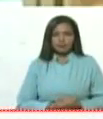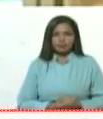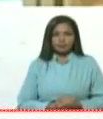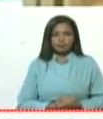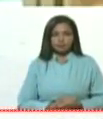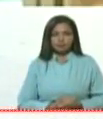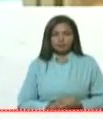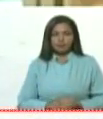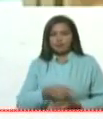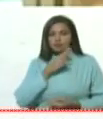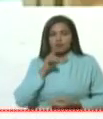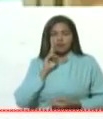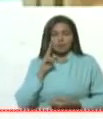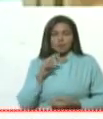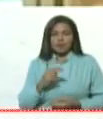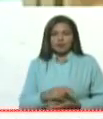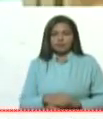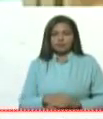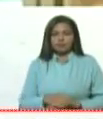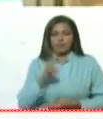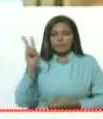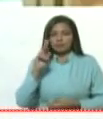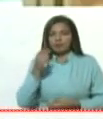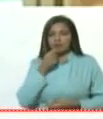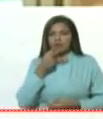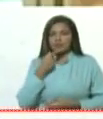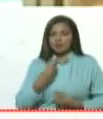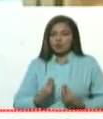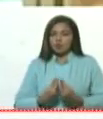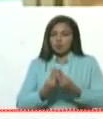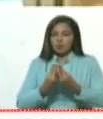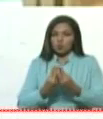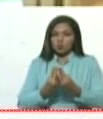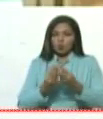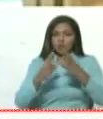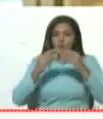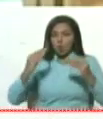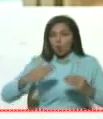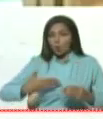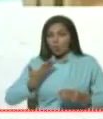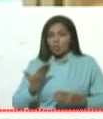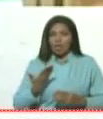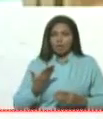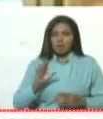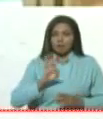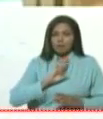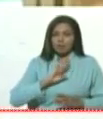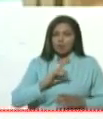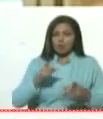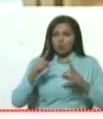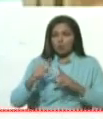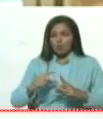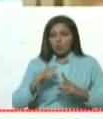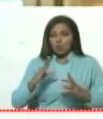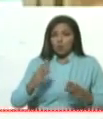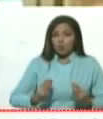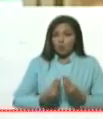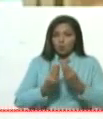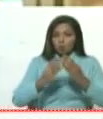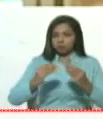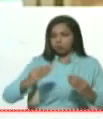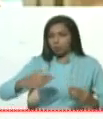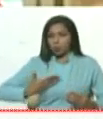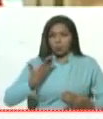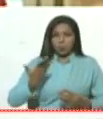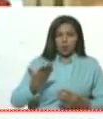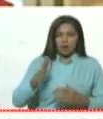Y se llama la misión Venezuela Bella, Juntos Todo es Posible. Esa es la consigna de la misión Venezuela Bella. Juntos Todo